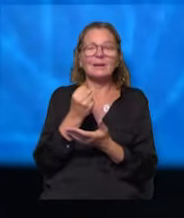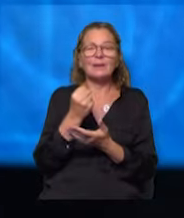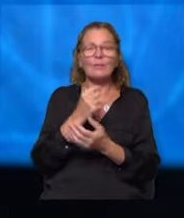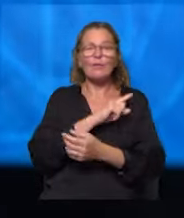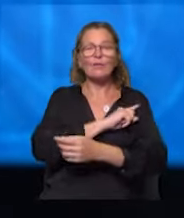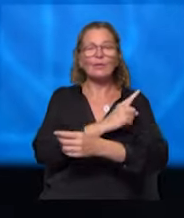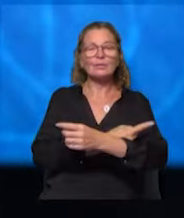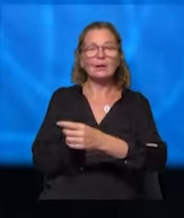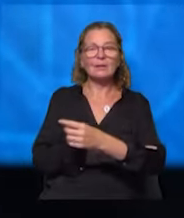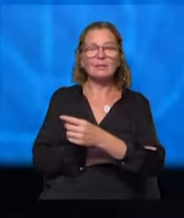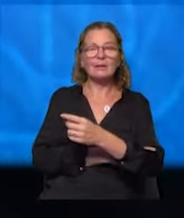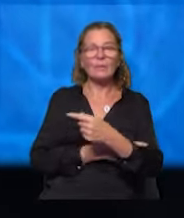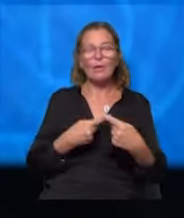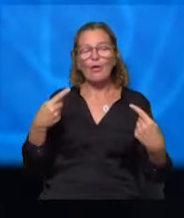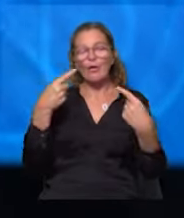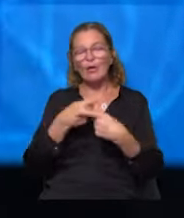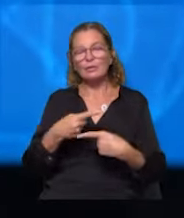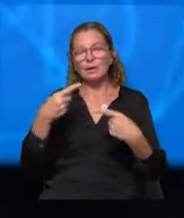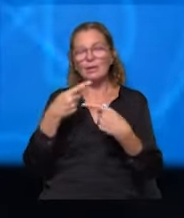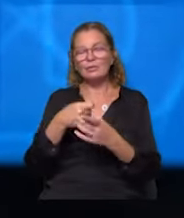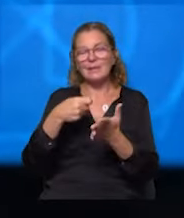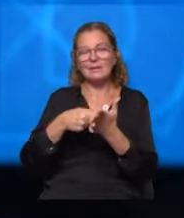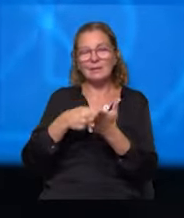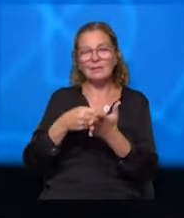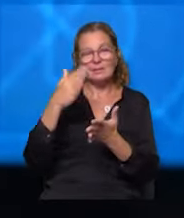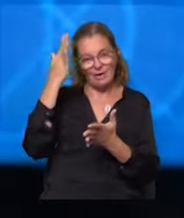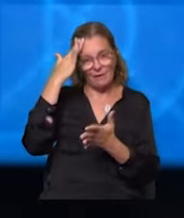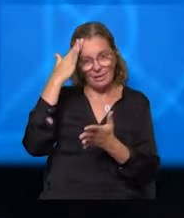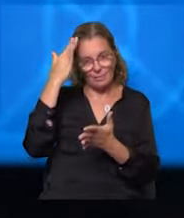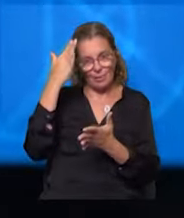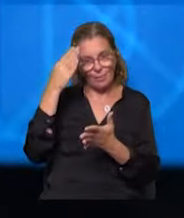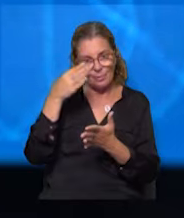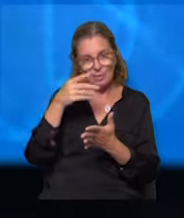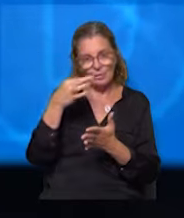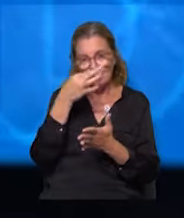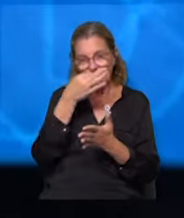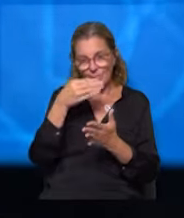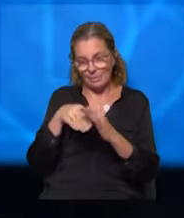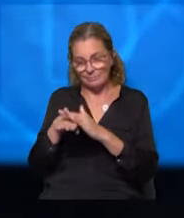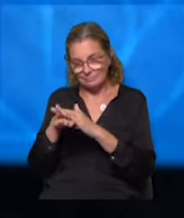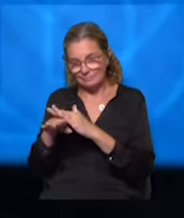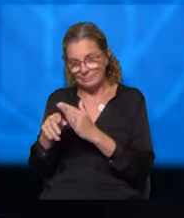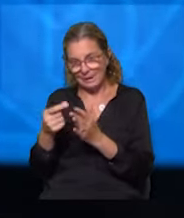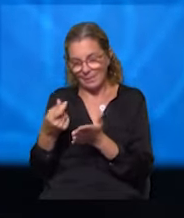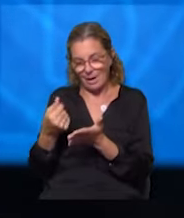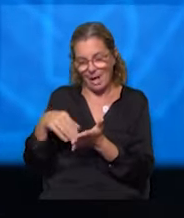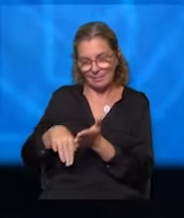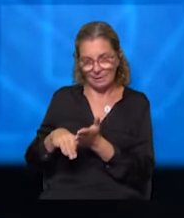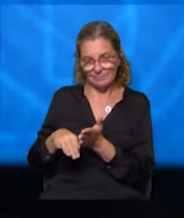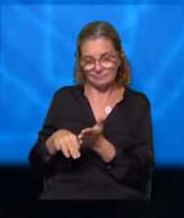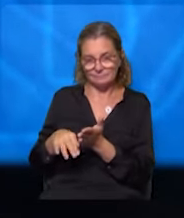fortalecer el combate al lavado de dinero cuando sabemos que esa es la vía por la cual los narcos blanquean sus ganancias